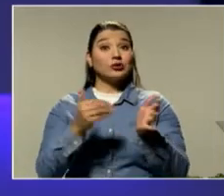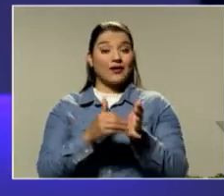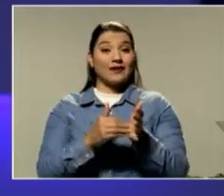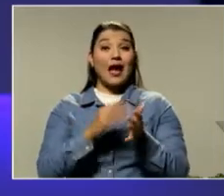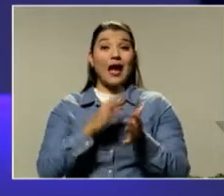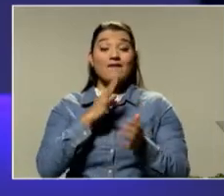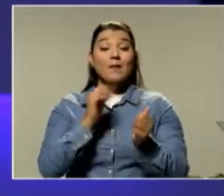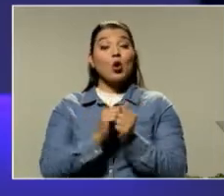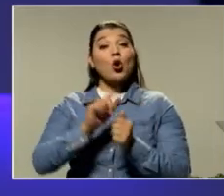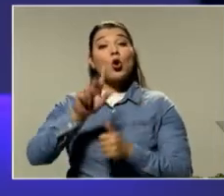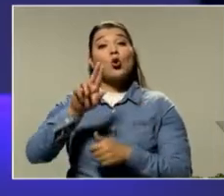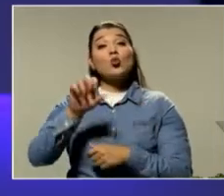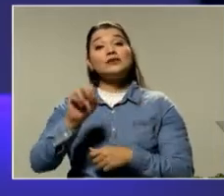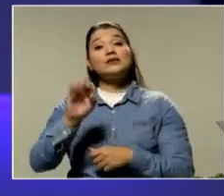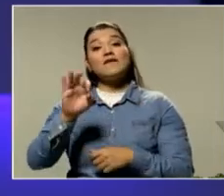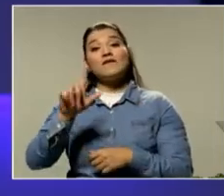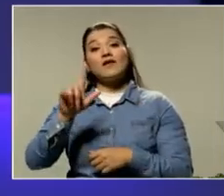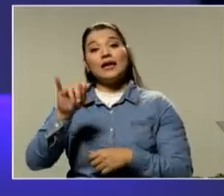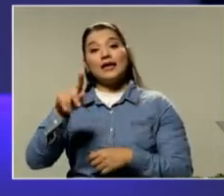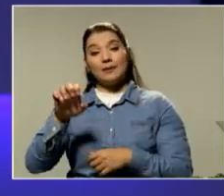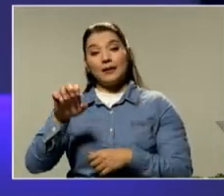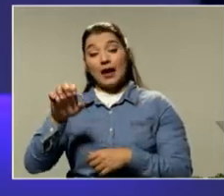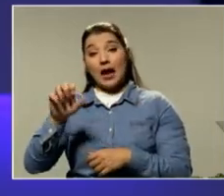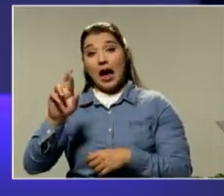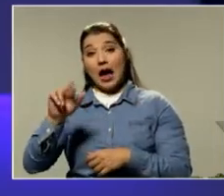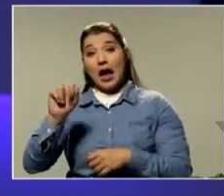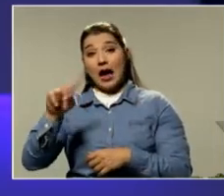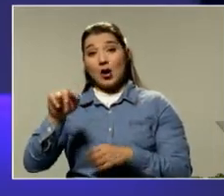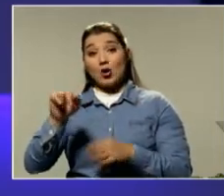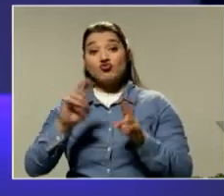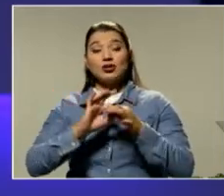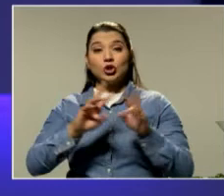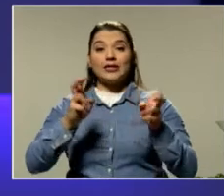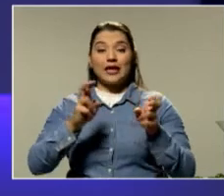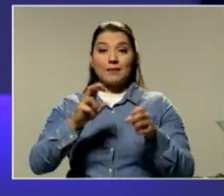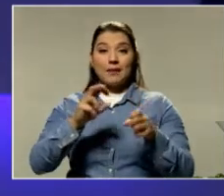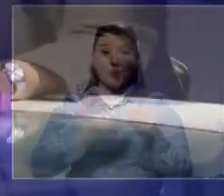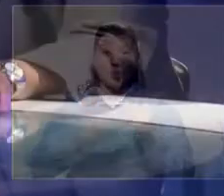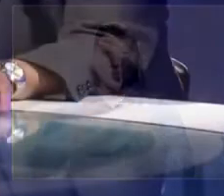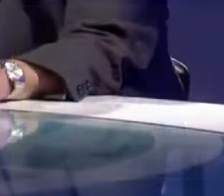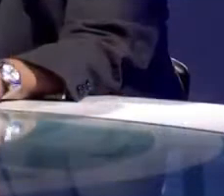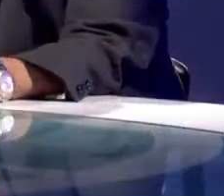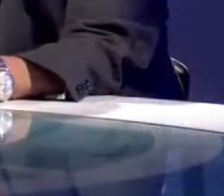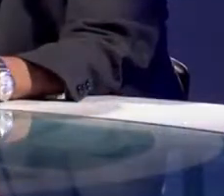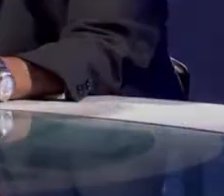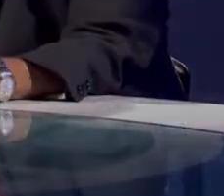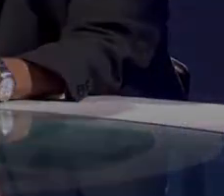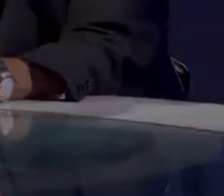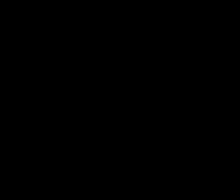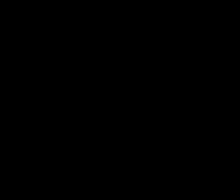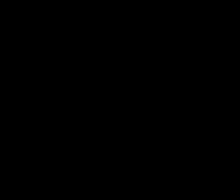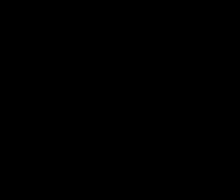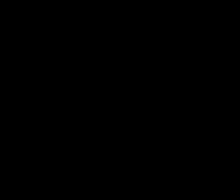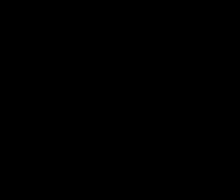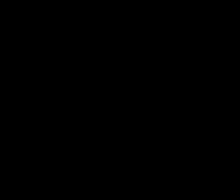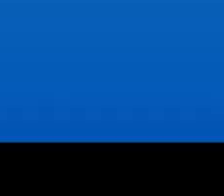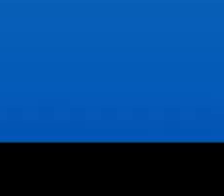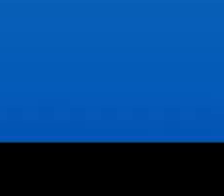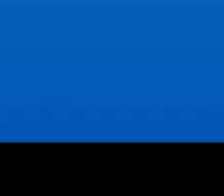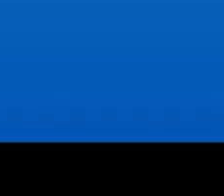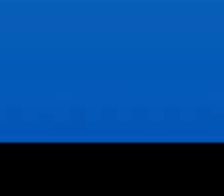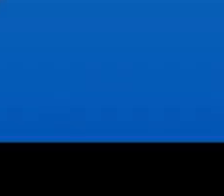Felipe Arauz sobre el tema de agroquímicos. El